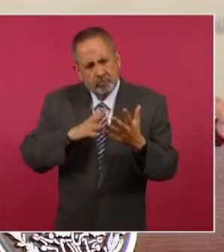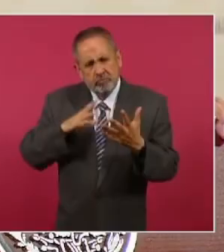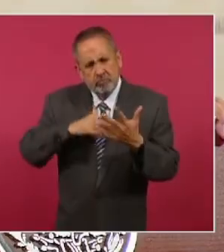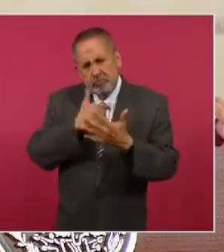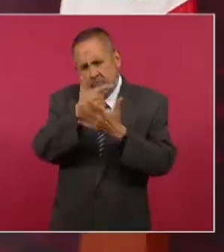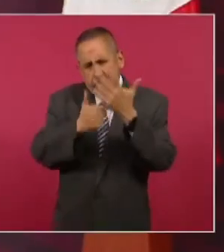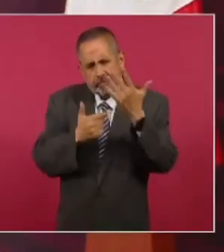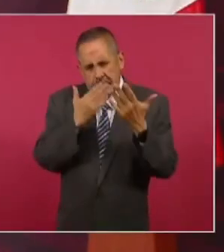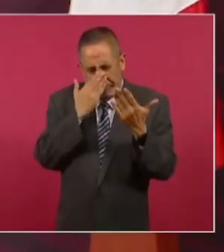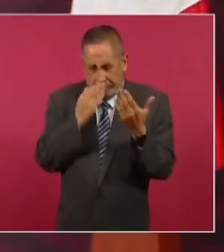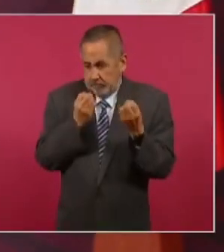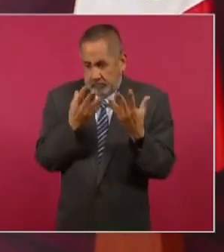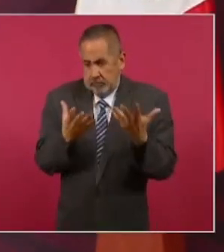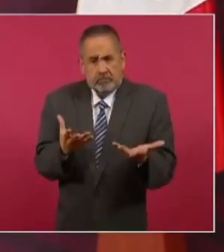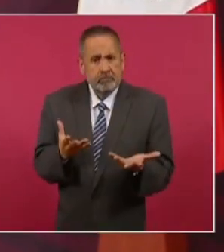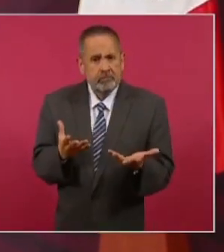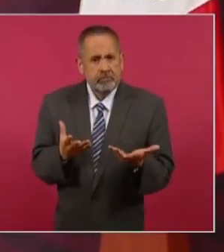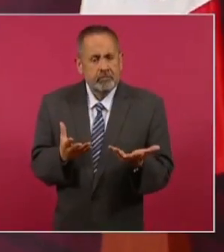varios